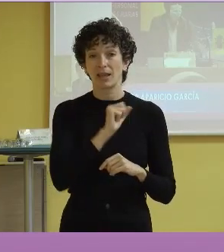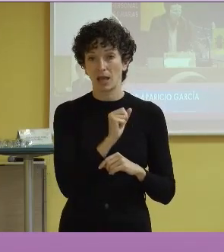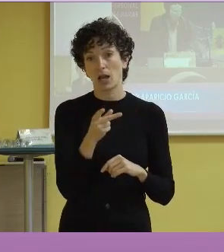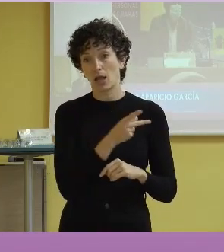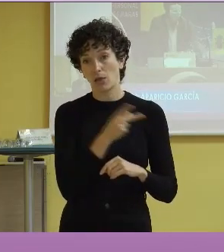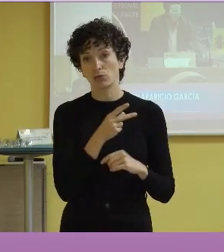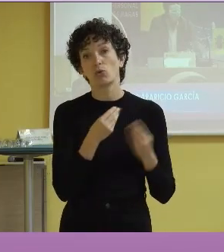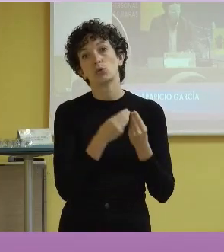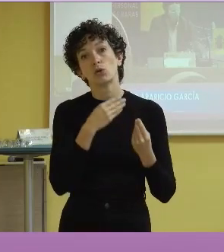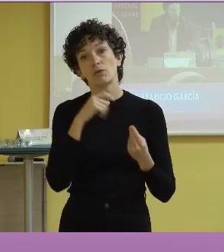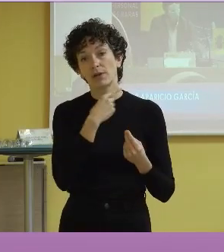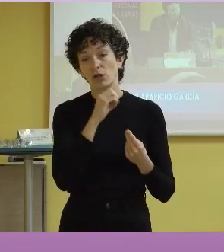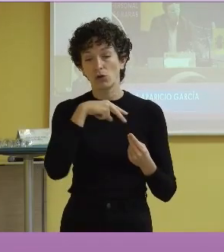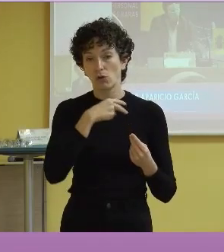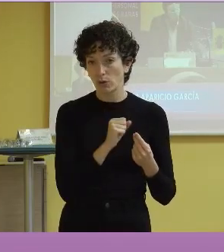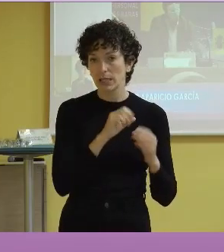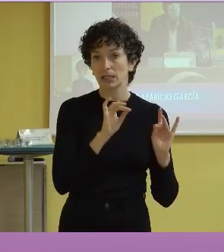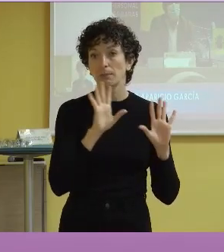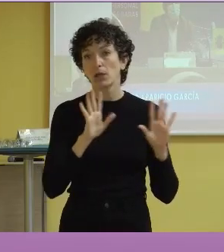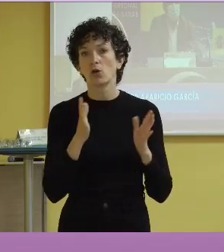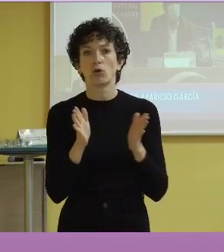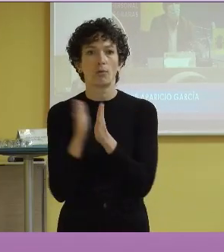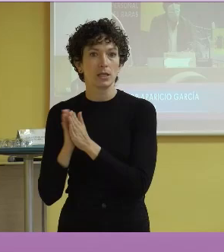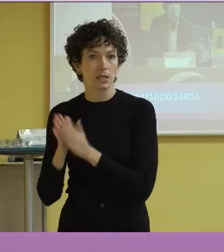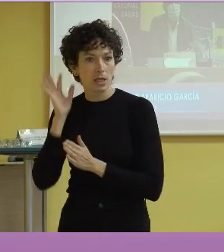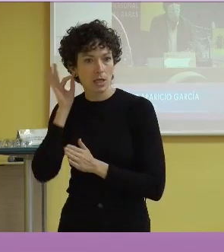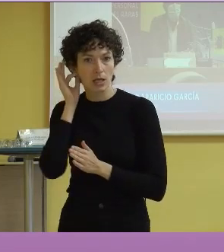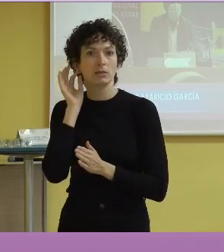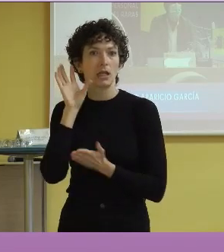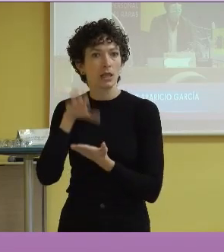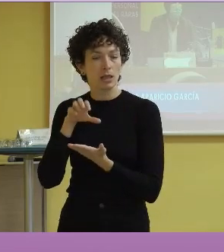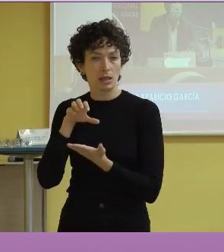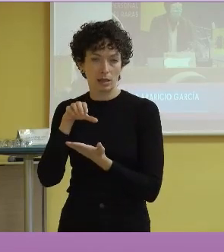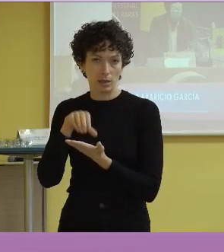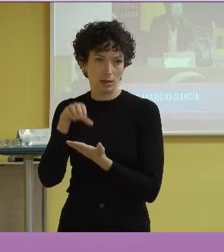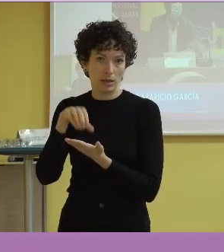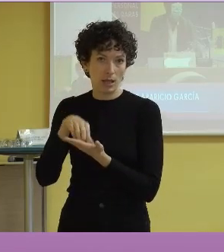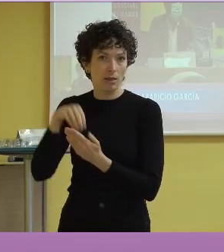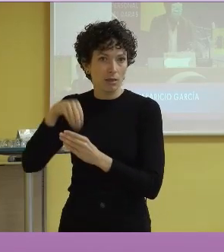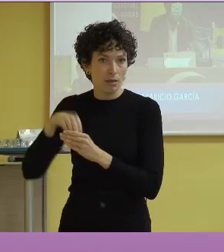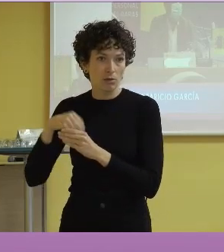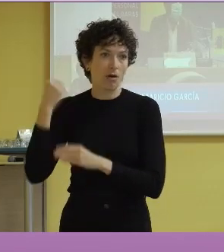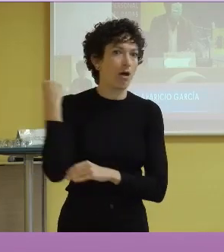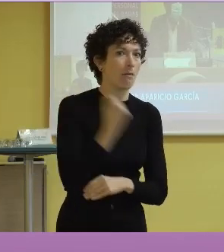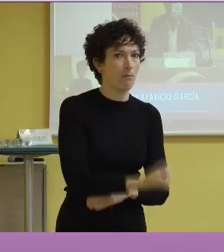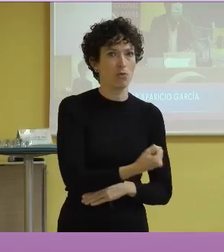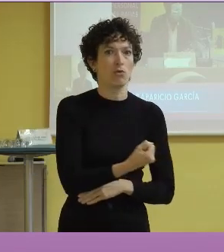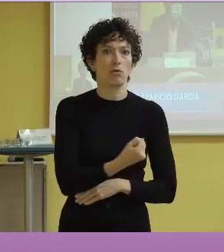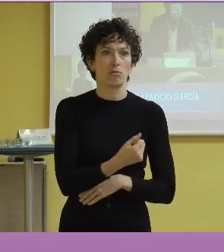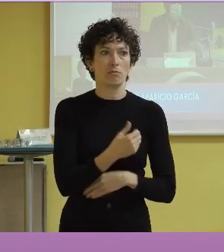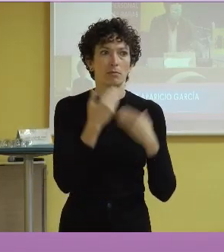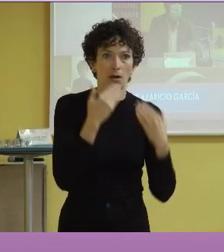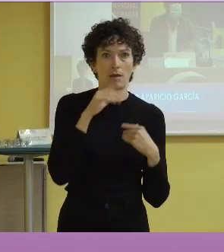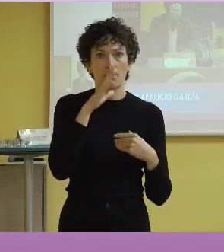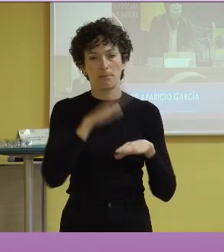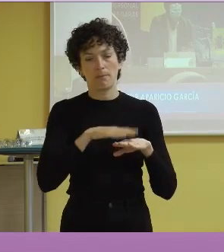si no es por el apoyo de todas las demás compañeras del equipo del Centro CREER, sería imposible que estas jornadas fueran una realidad. Veo